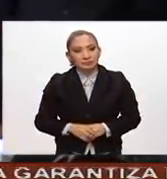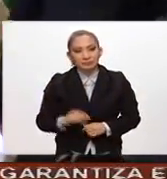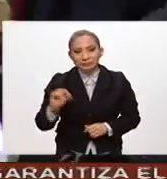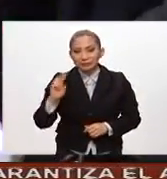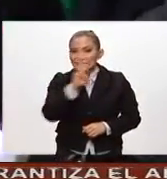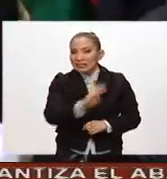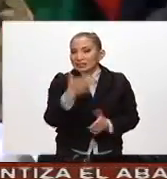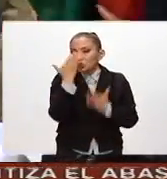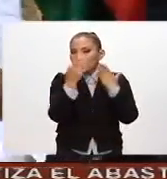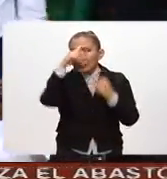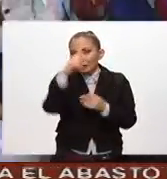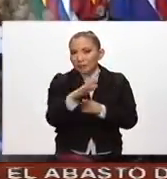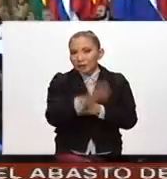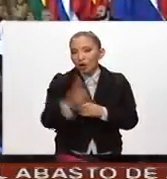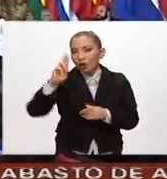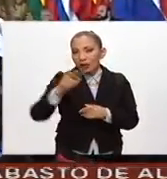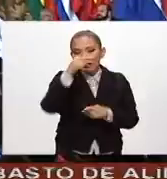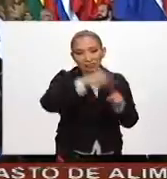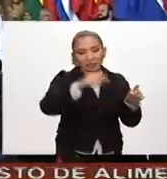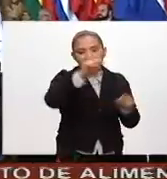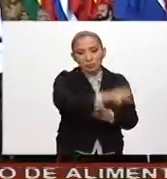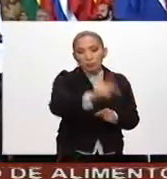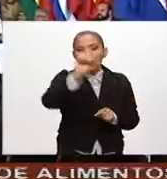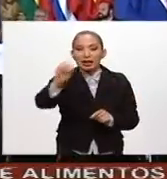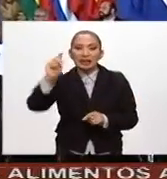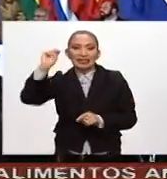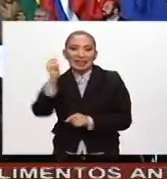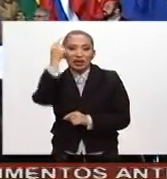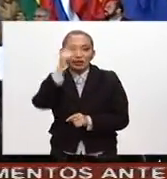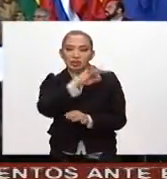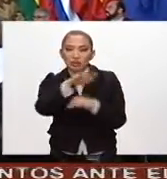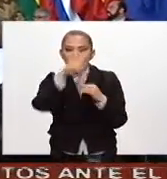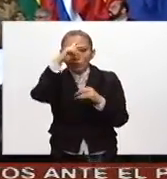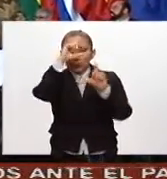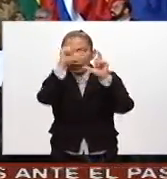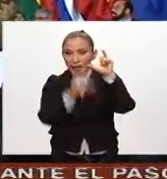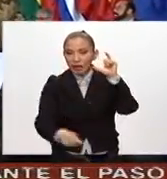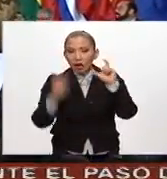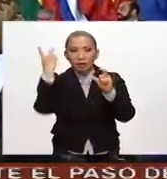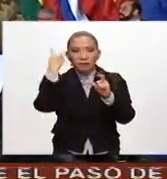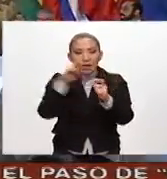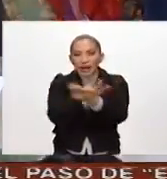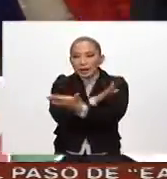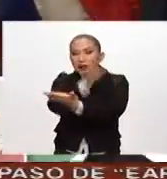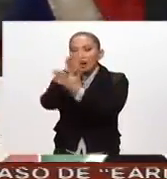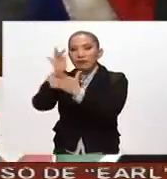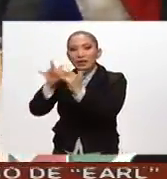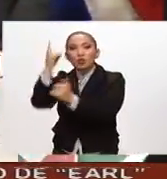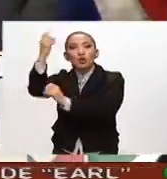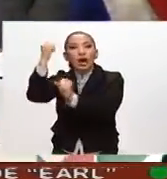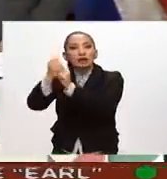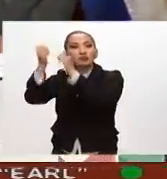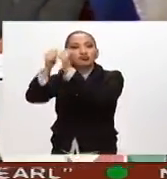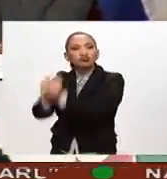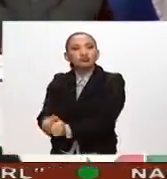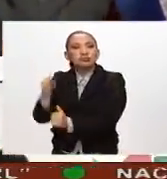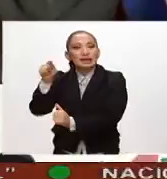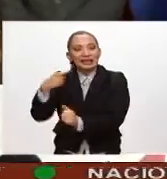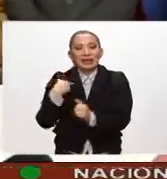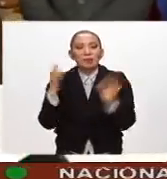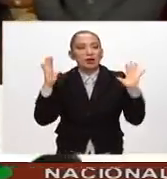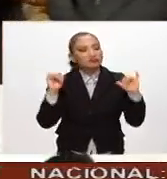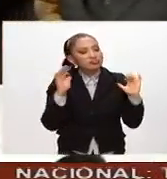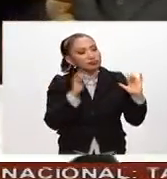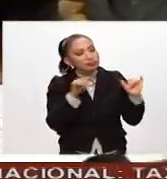300 estudiantes mexicanos de universidades públicas y tecnológicas de todo el país viajarán a Francia durante un año. Durante la ceremonia